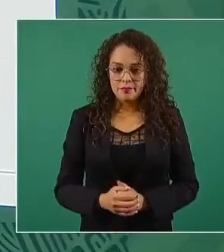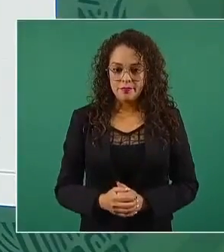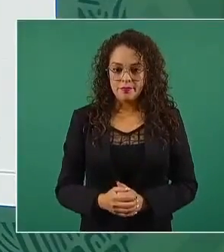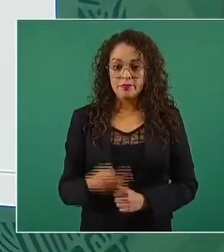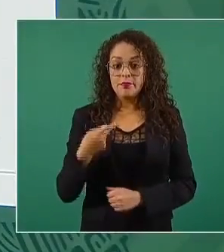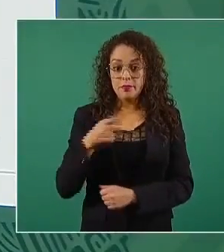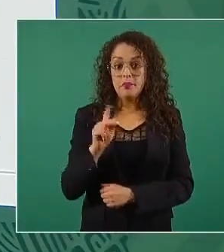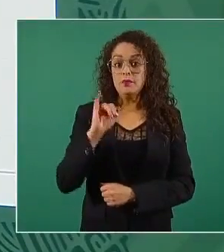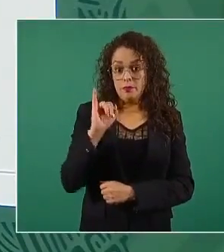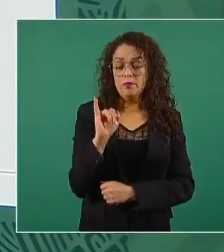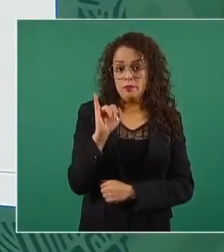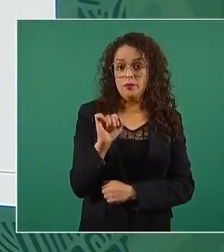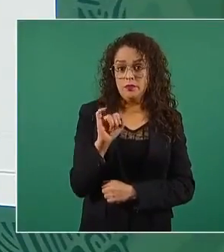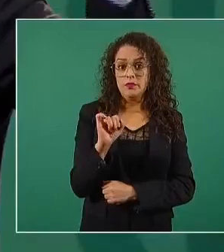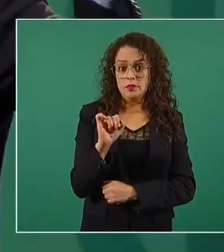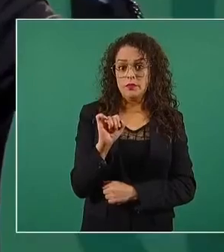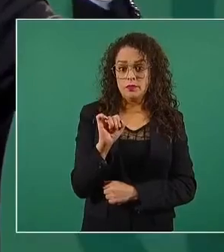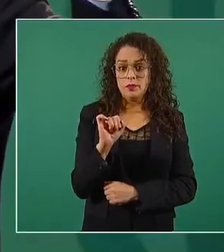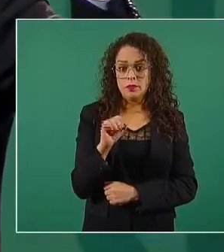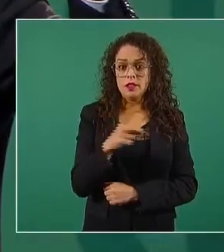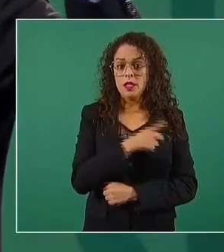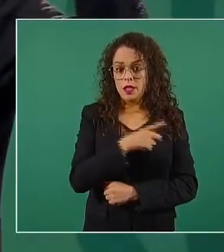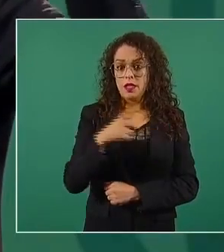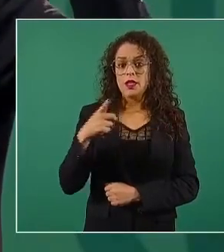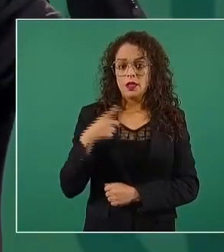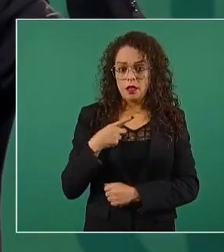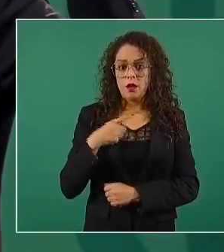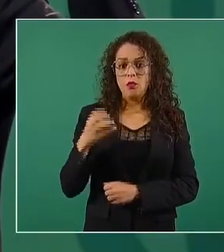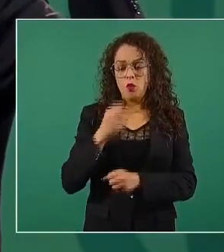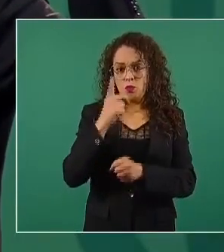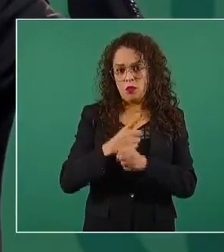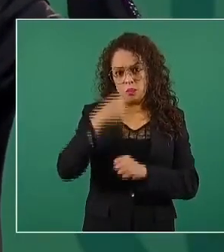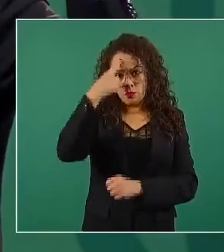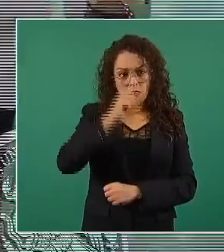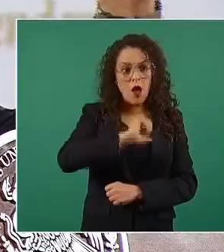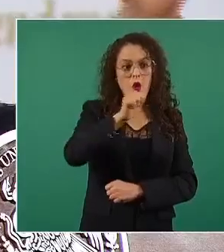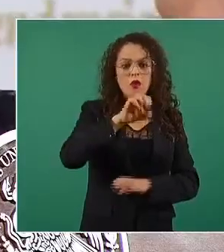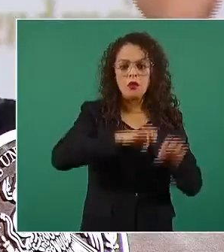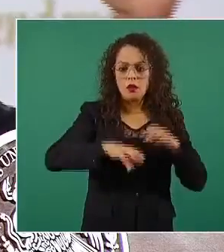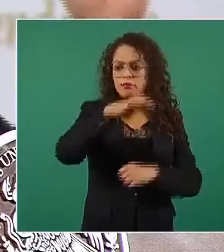abrir la posibilidad de que otros puedan ofrecer,